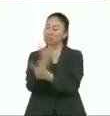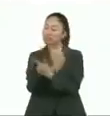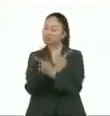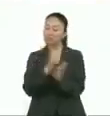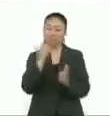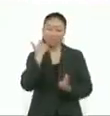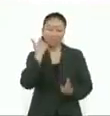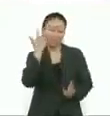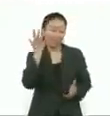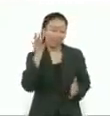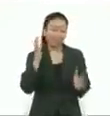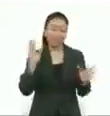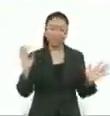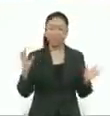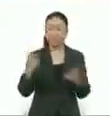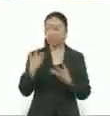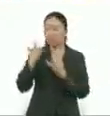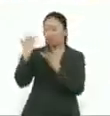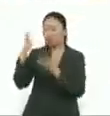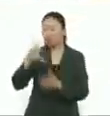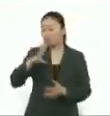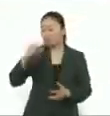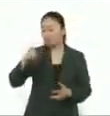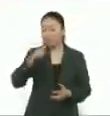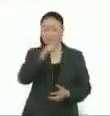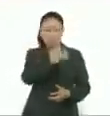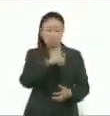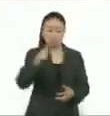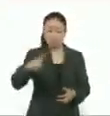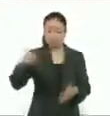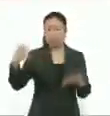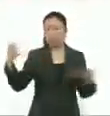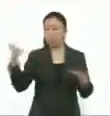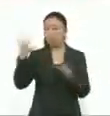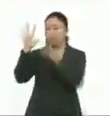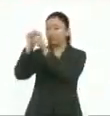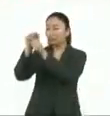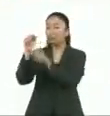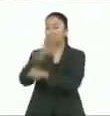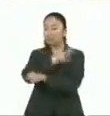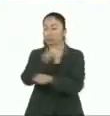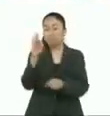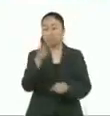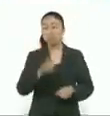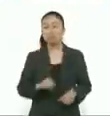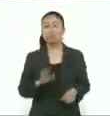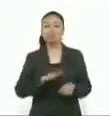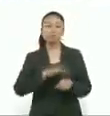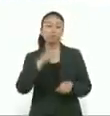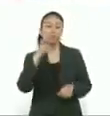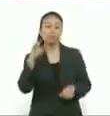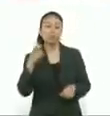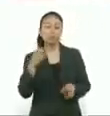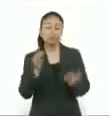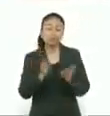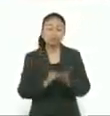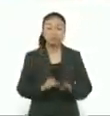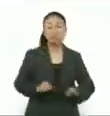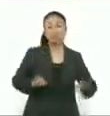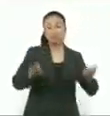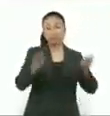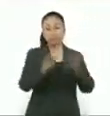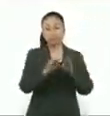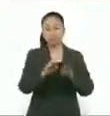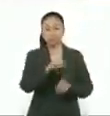sus capacidades, deseos y esfuerzos les permitan llegar. Por eso, es tan importante